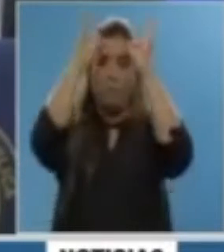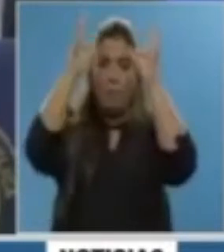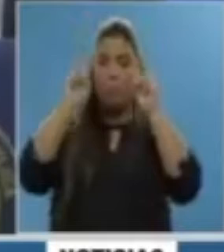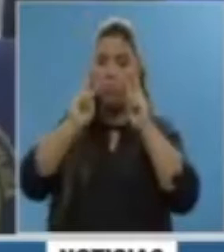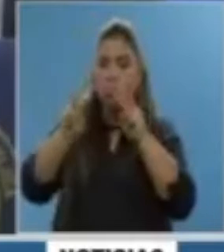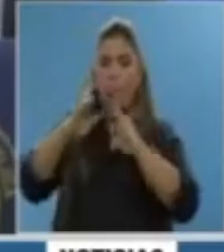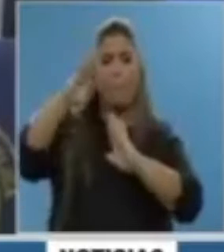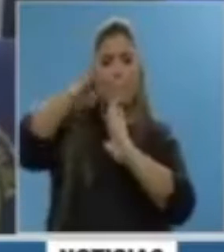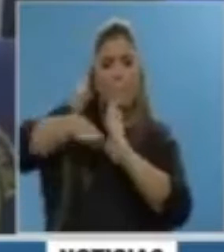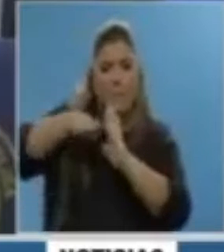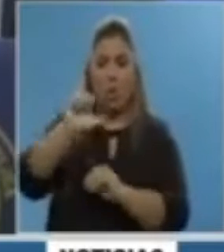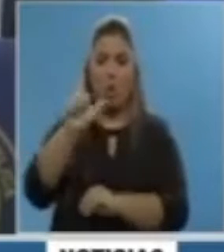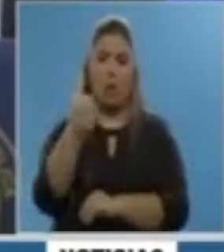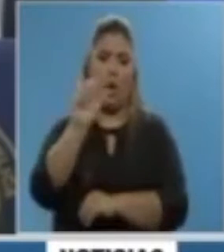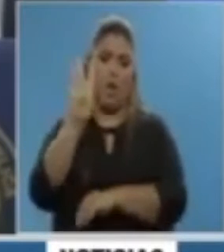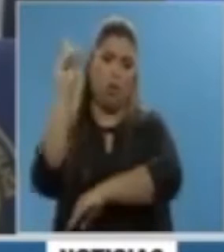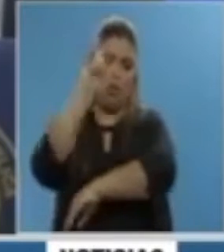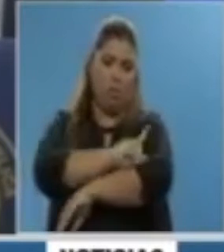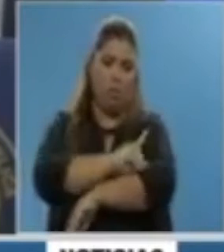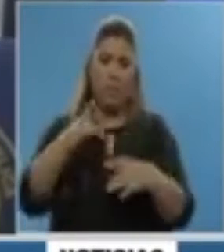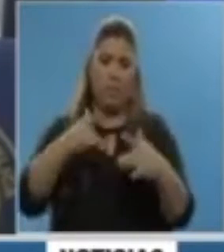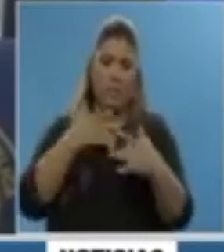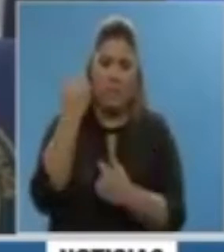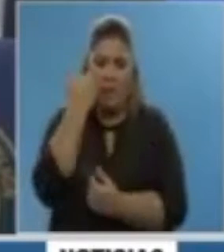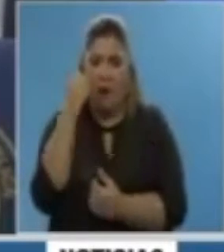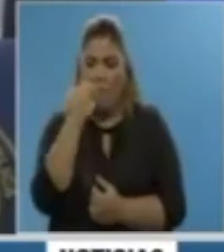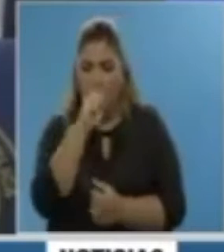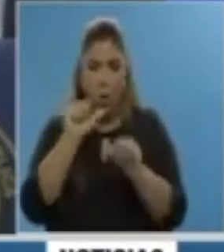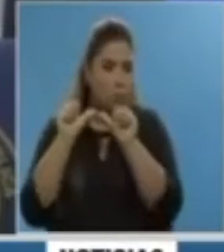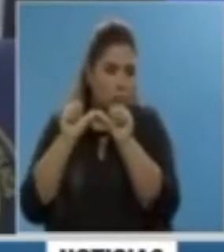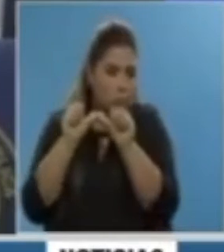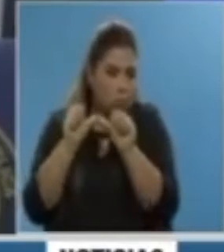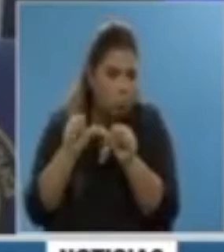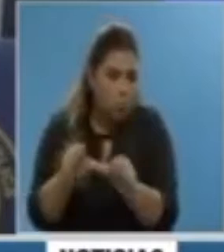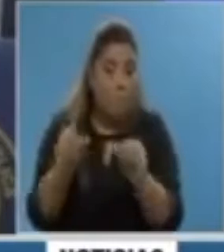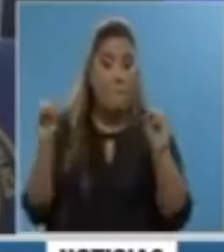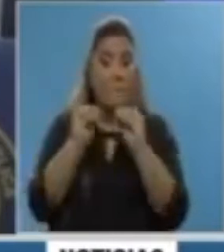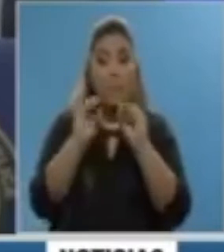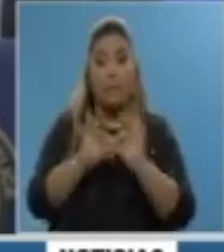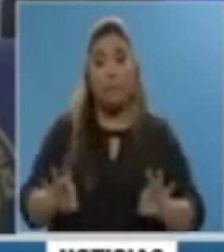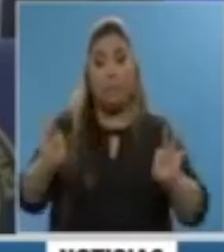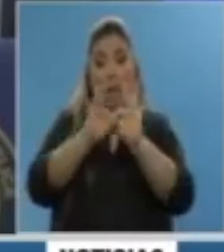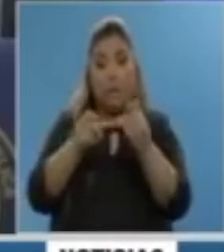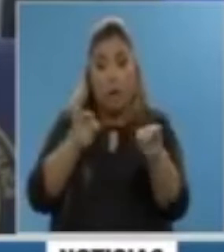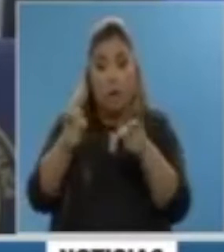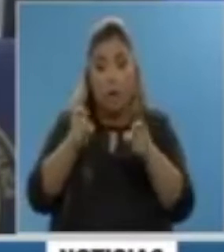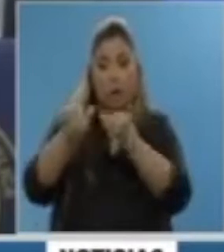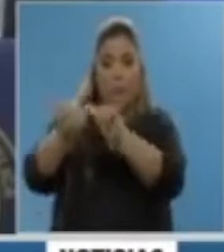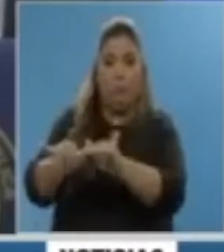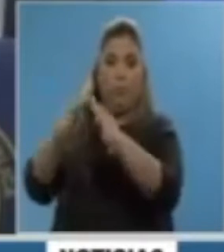14 días o que están todavía sintomáticos y que eventualmente son con los que es más importante mantener las medidas de